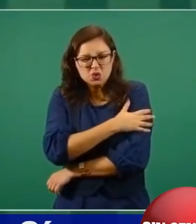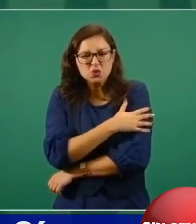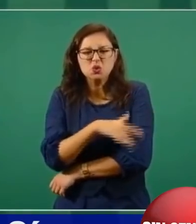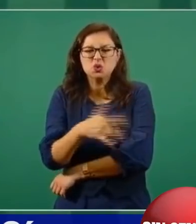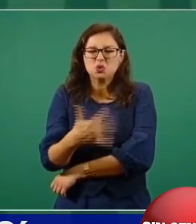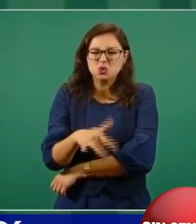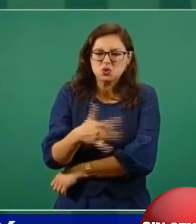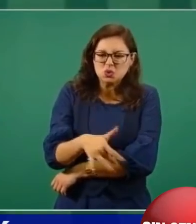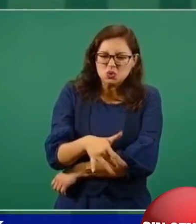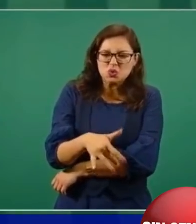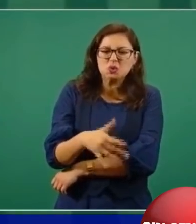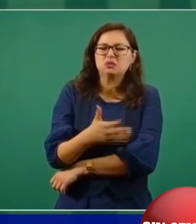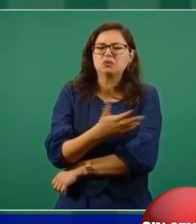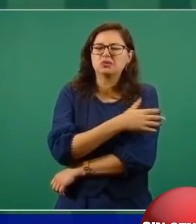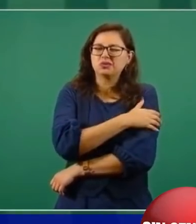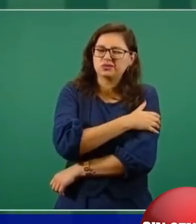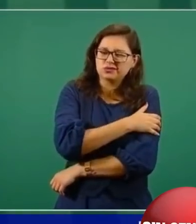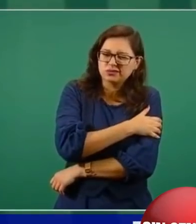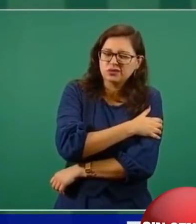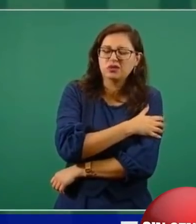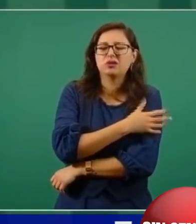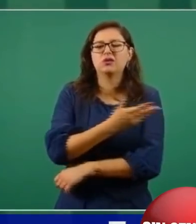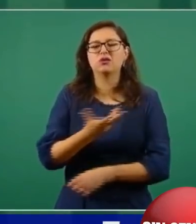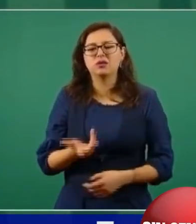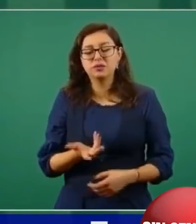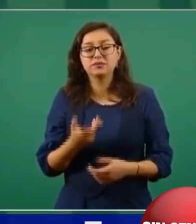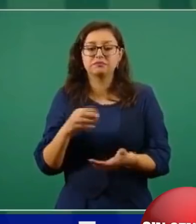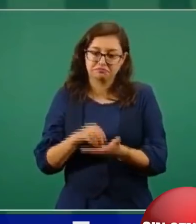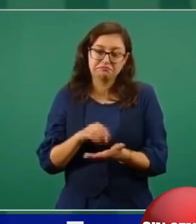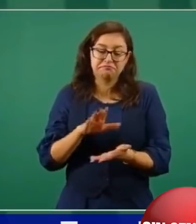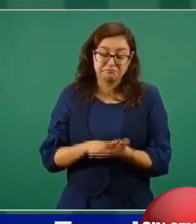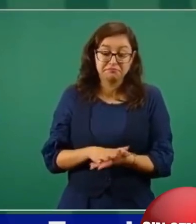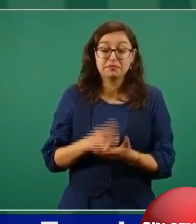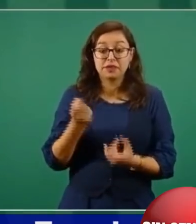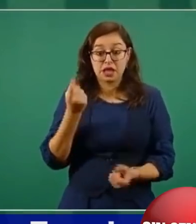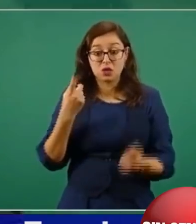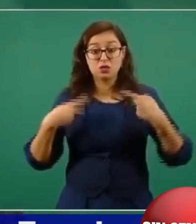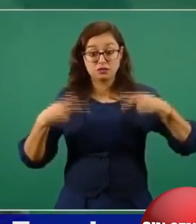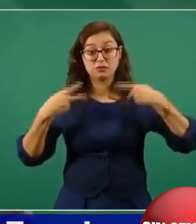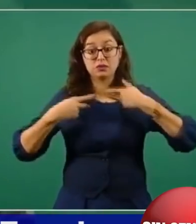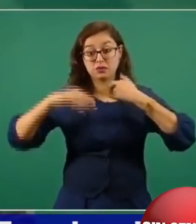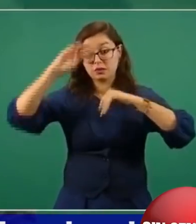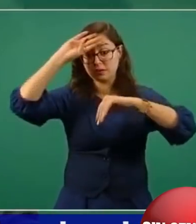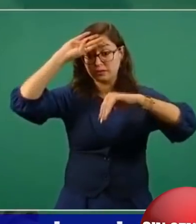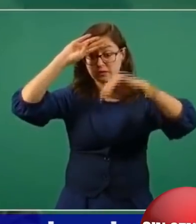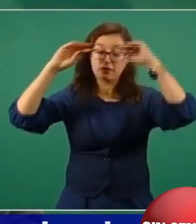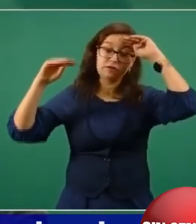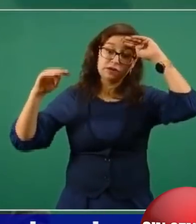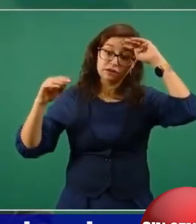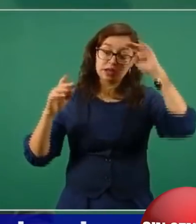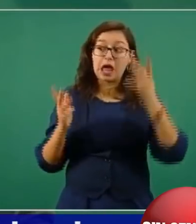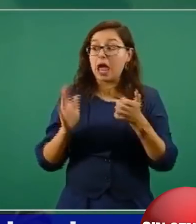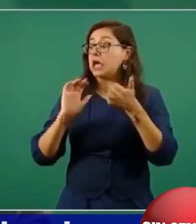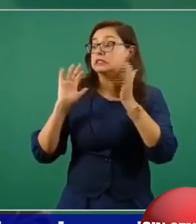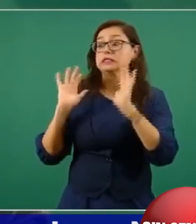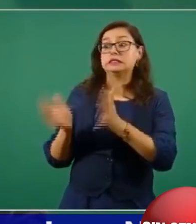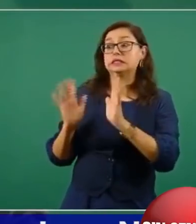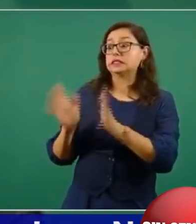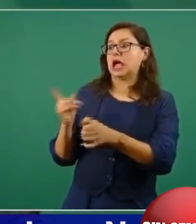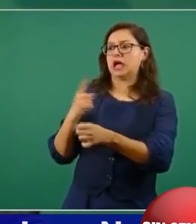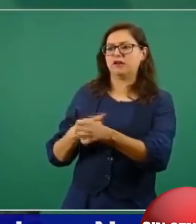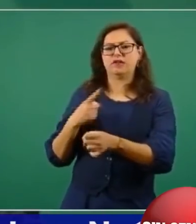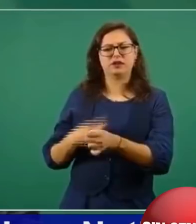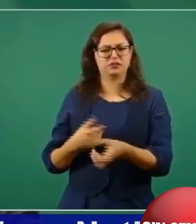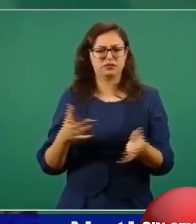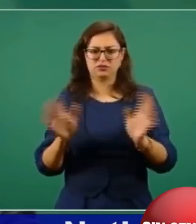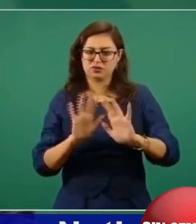inyección mínimamente, pero se reporta también esto. En algunas personas se ha presentado fiebre. Esto no quiere decir enfermedad, quiere decir la